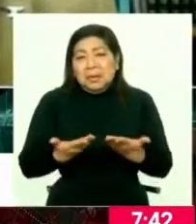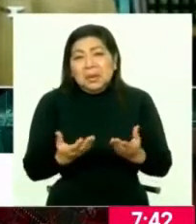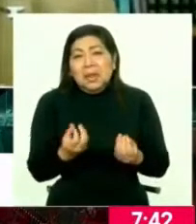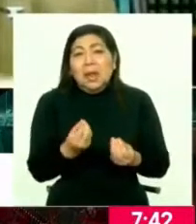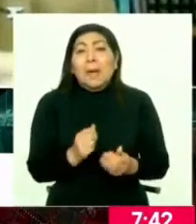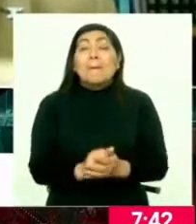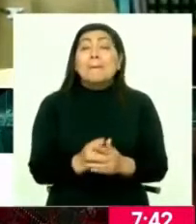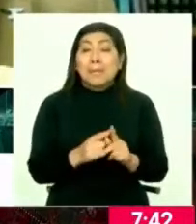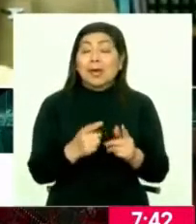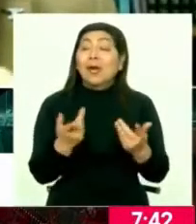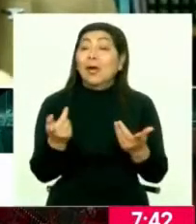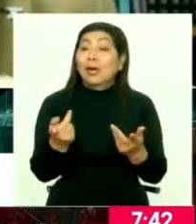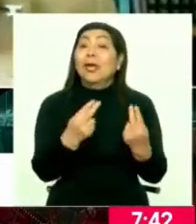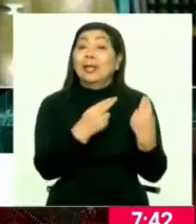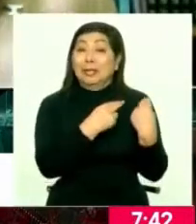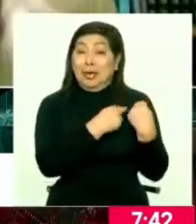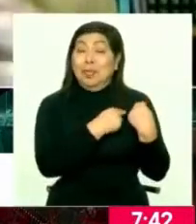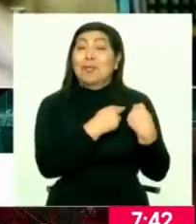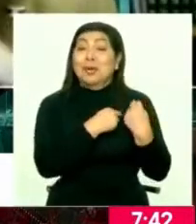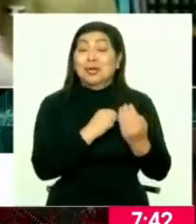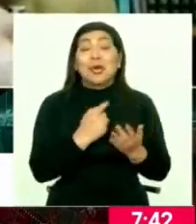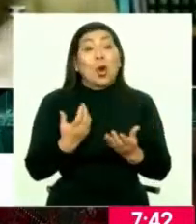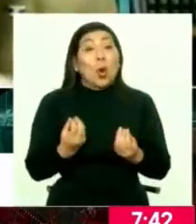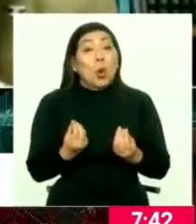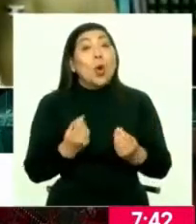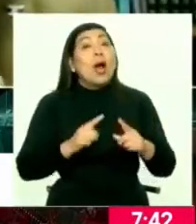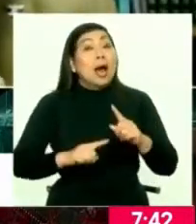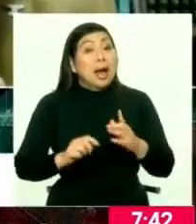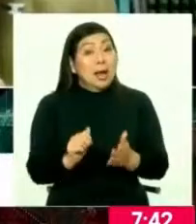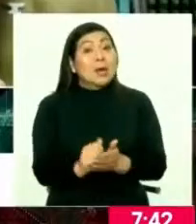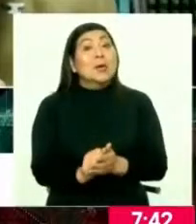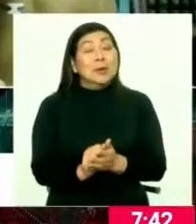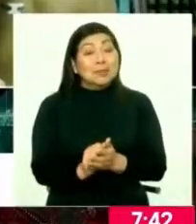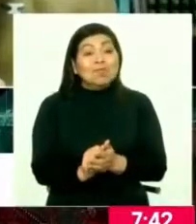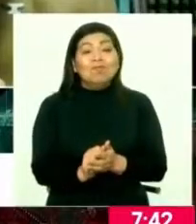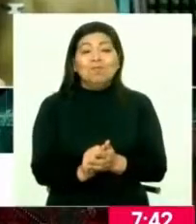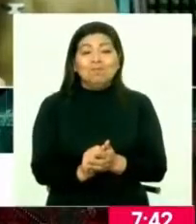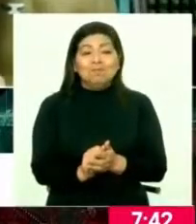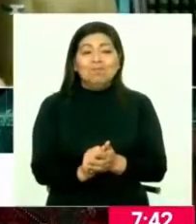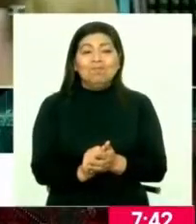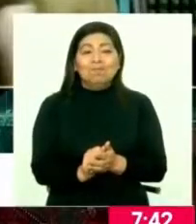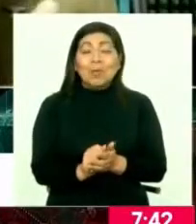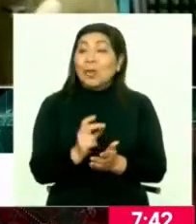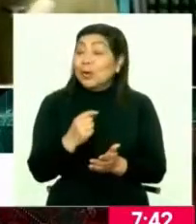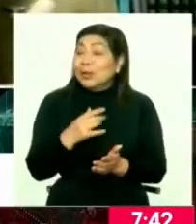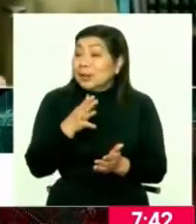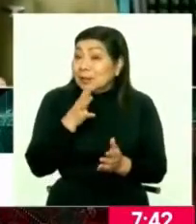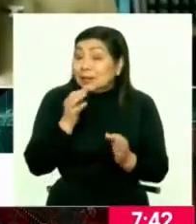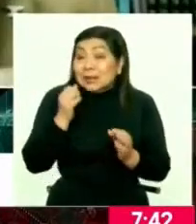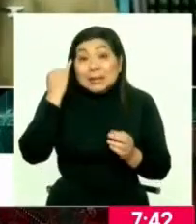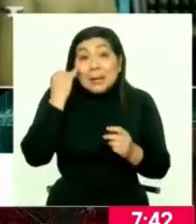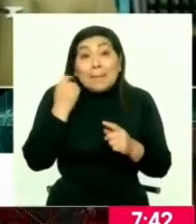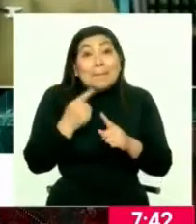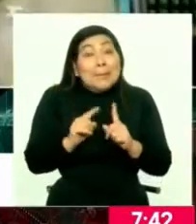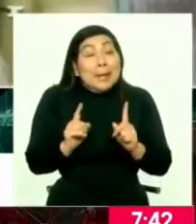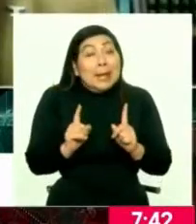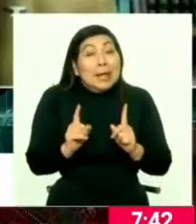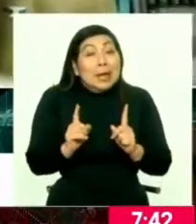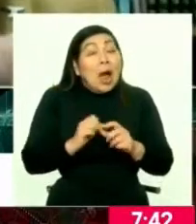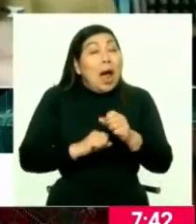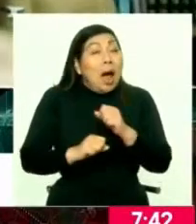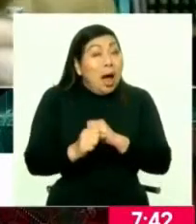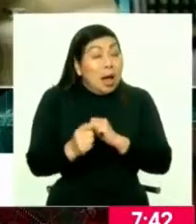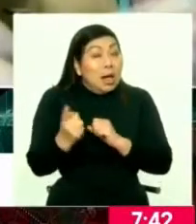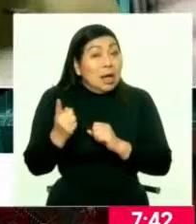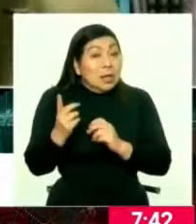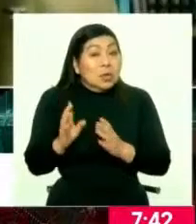como monarca. Él va a tener también que lidiar con algo, Julio, que no sabemos si va a ocurrir, pero desde hace algunos años